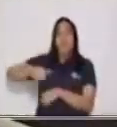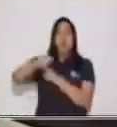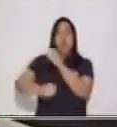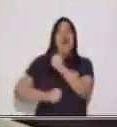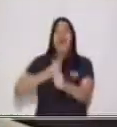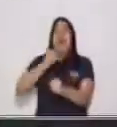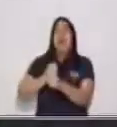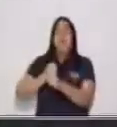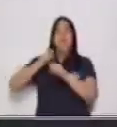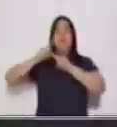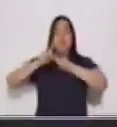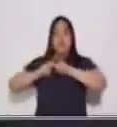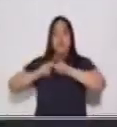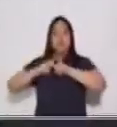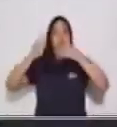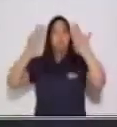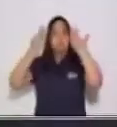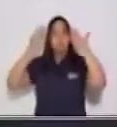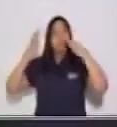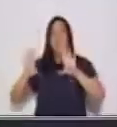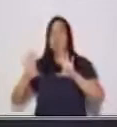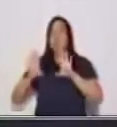más 22,